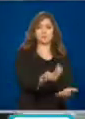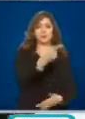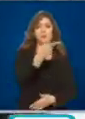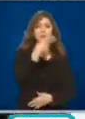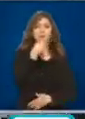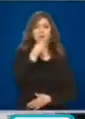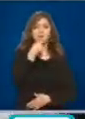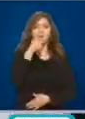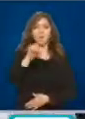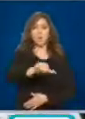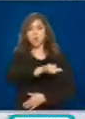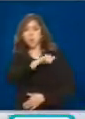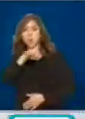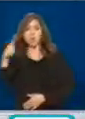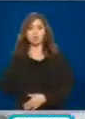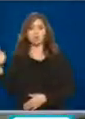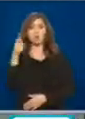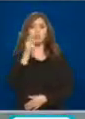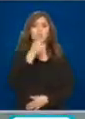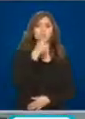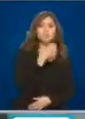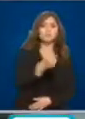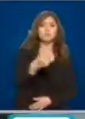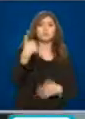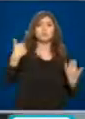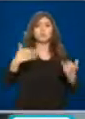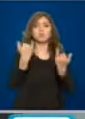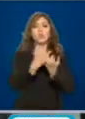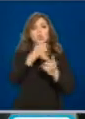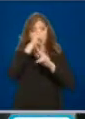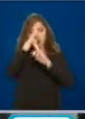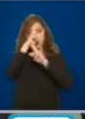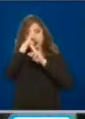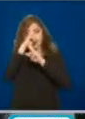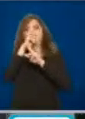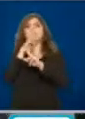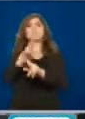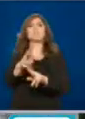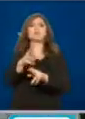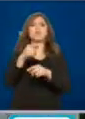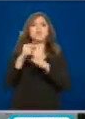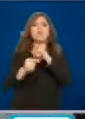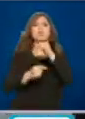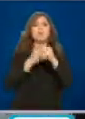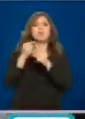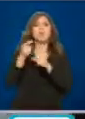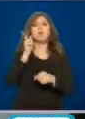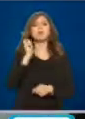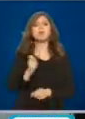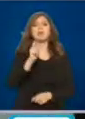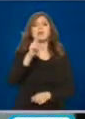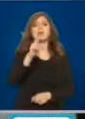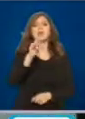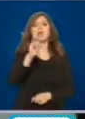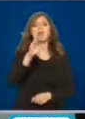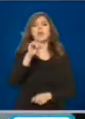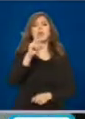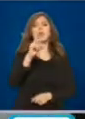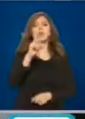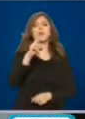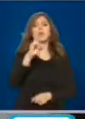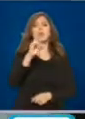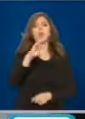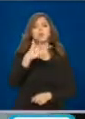está otro periodista de esos que merecen respeto, que abren brecha en el camino, don Ricardo